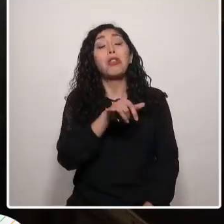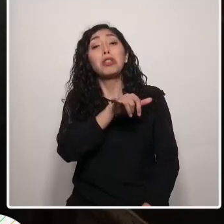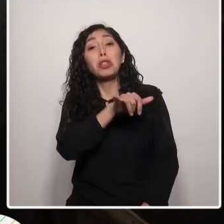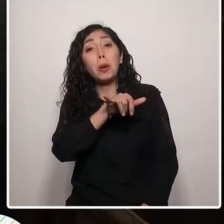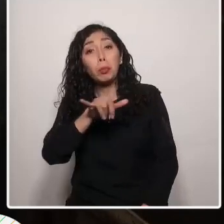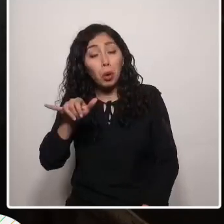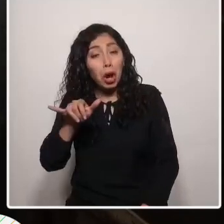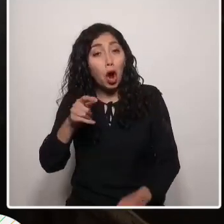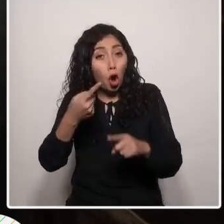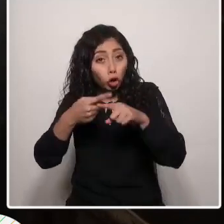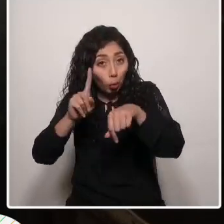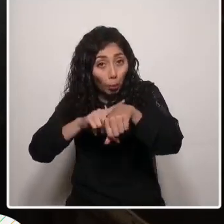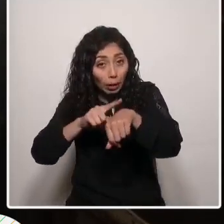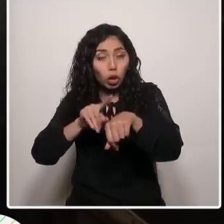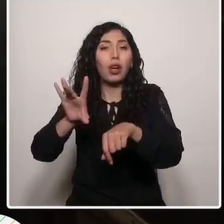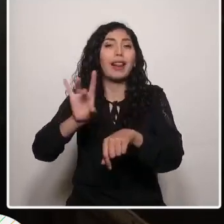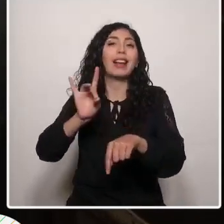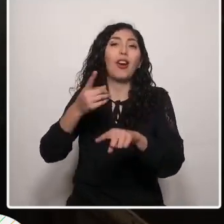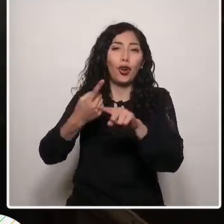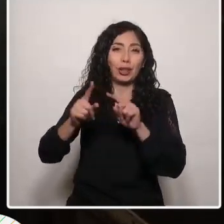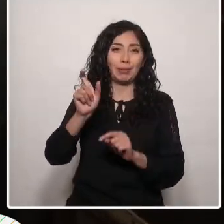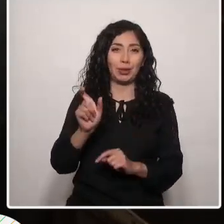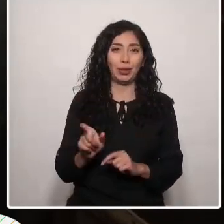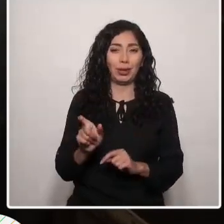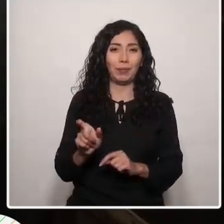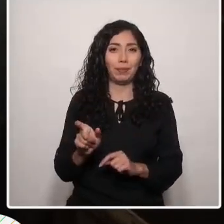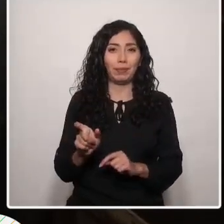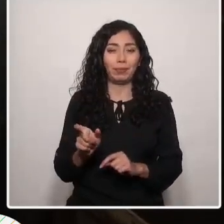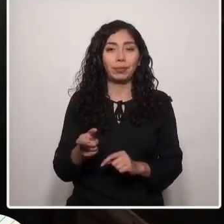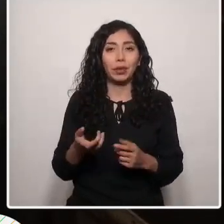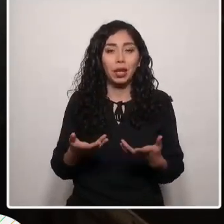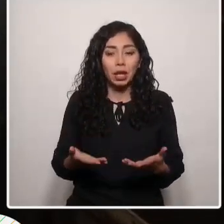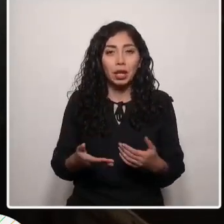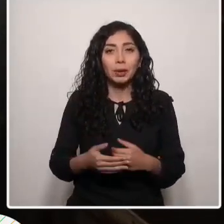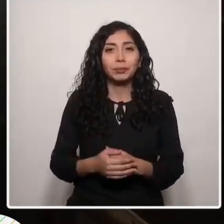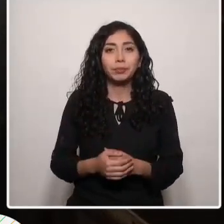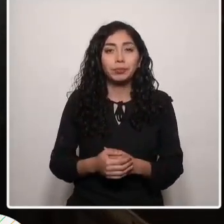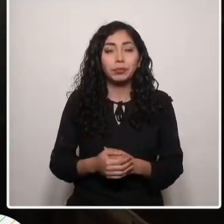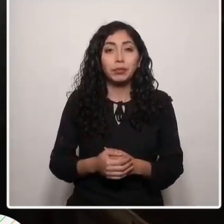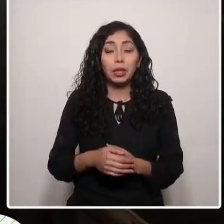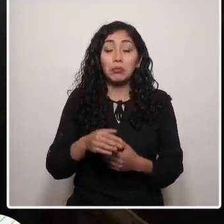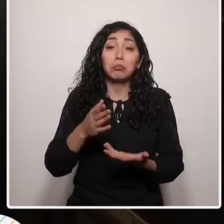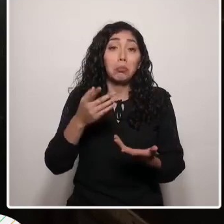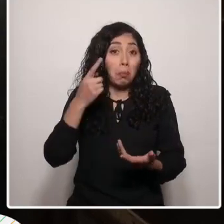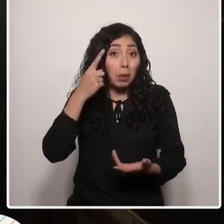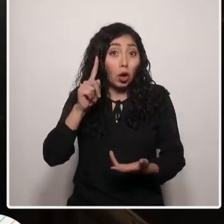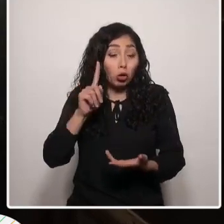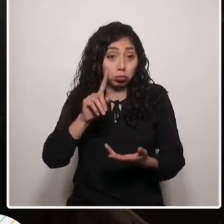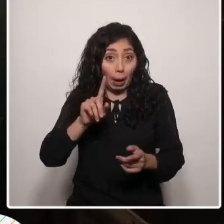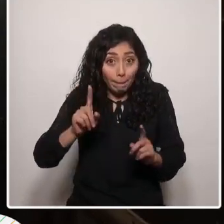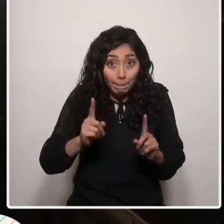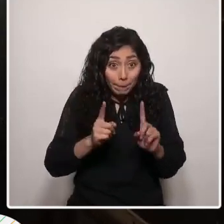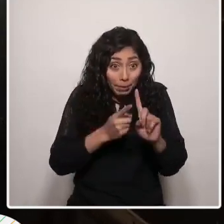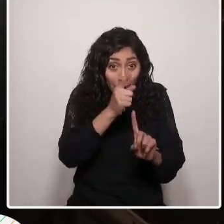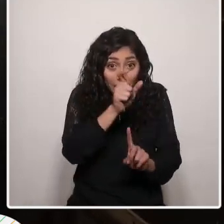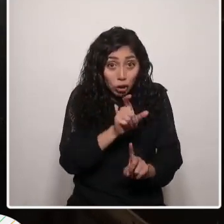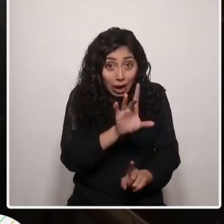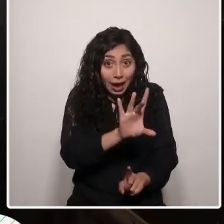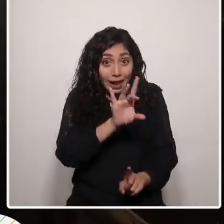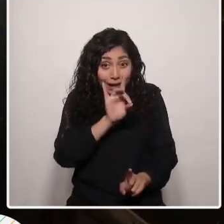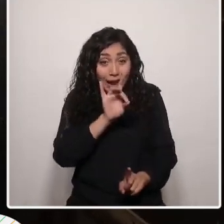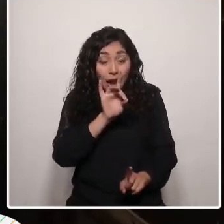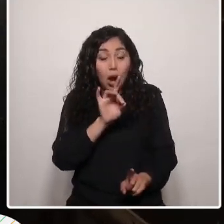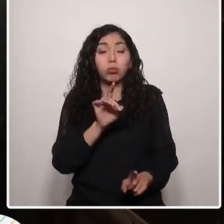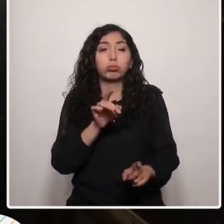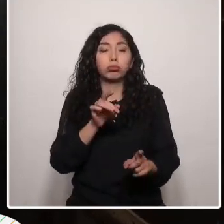posteriormente elijamos la otra. Y sin distingo si la primera, sin duda, una a lo menos tiene que ser